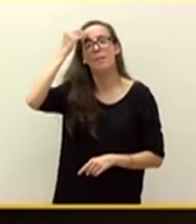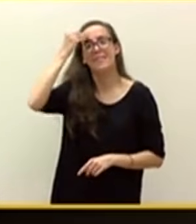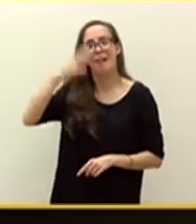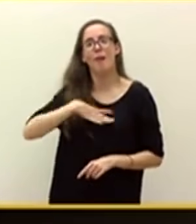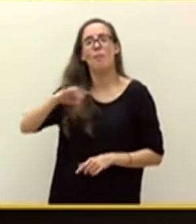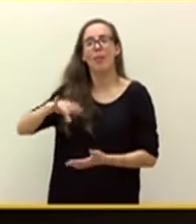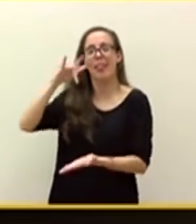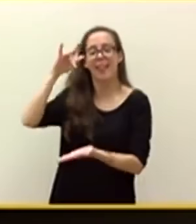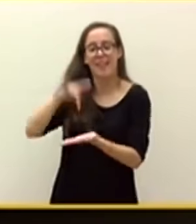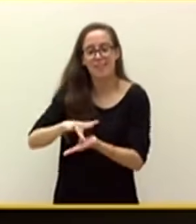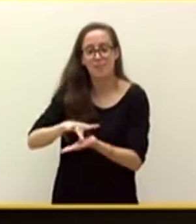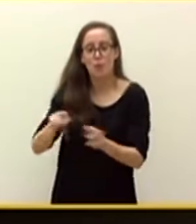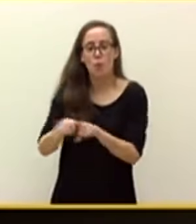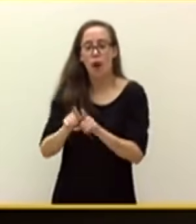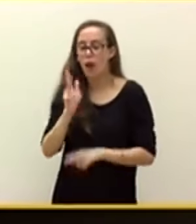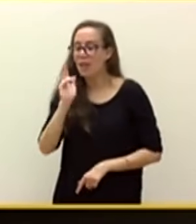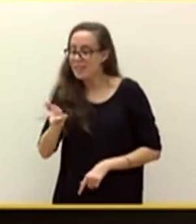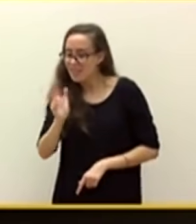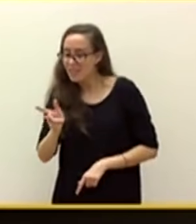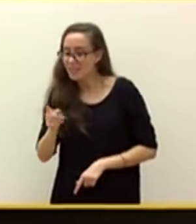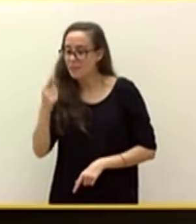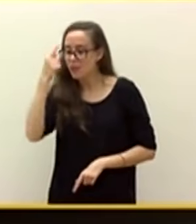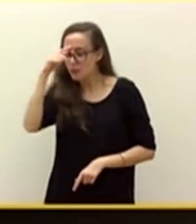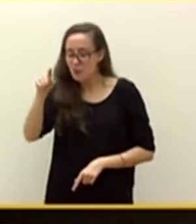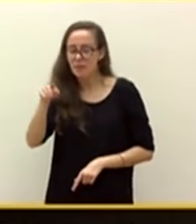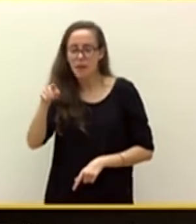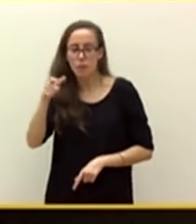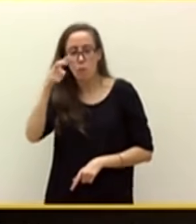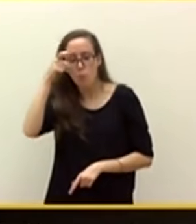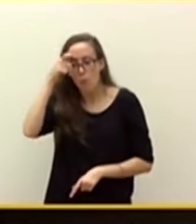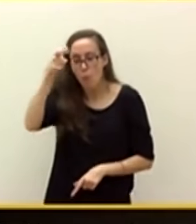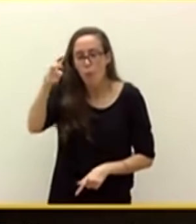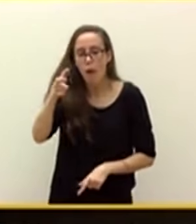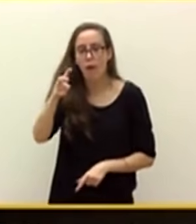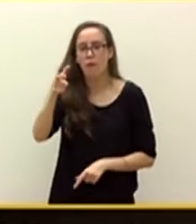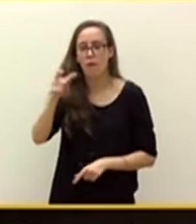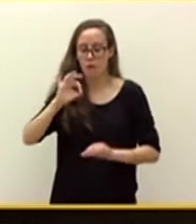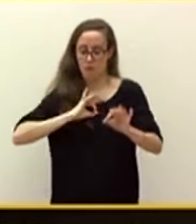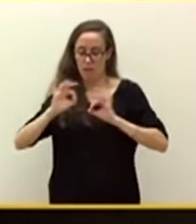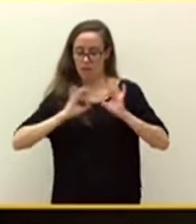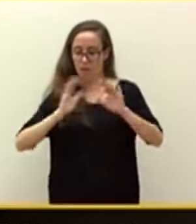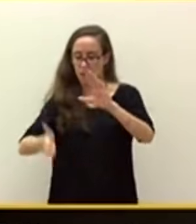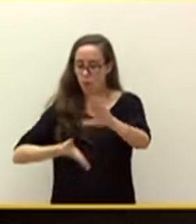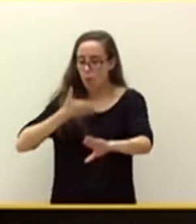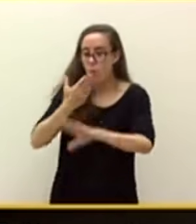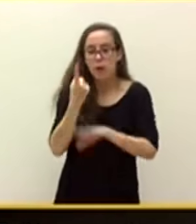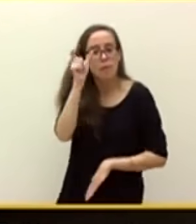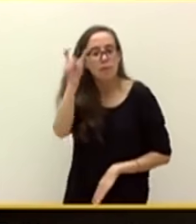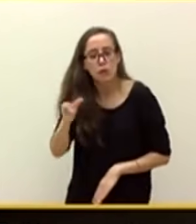aquel del pueblo al que va una compañía de teatro y un paisano está empeñado en formar parte de la función.